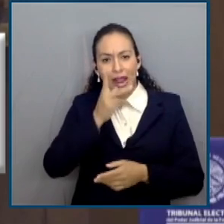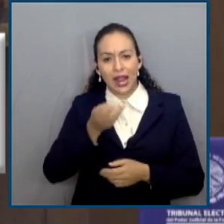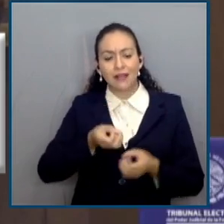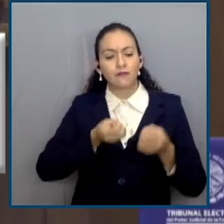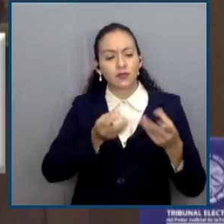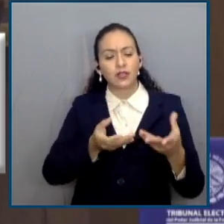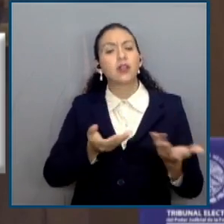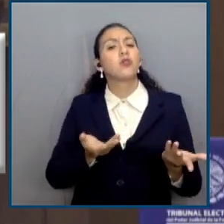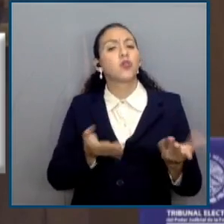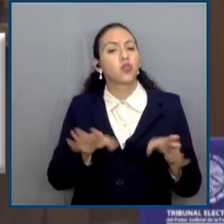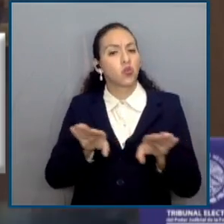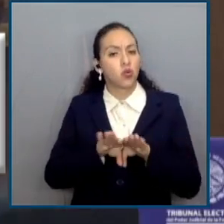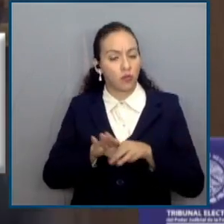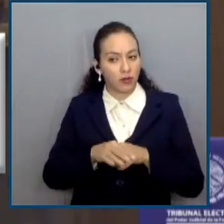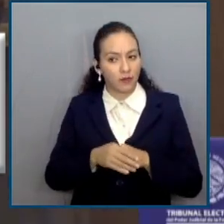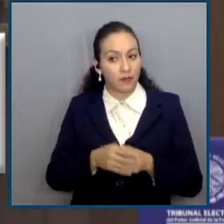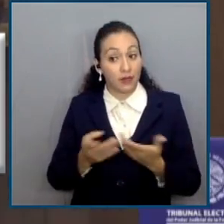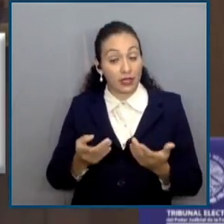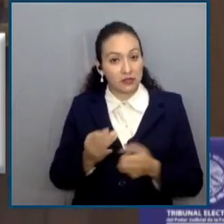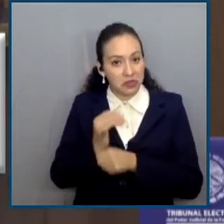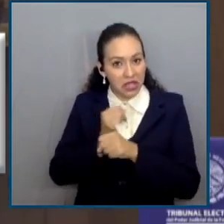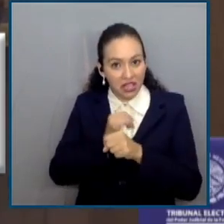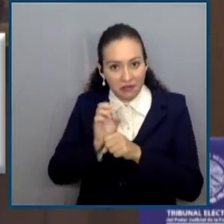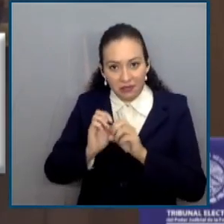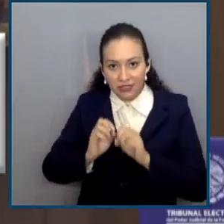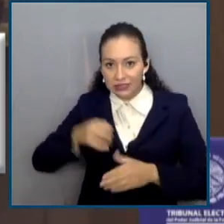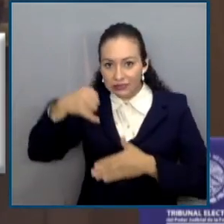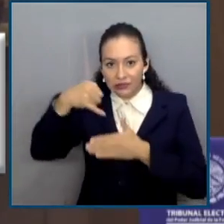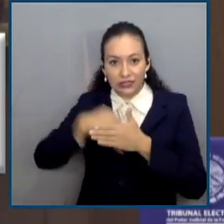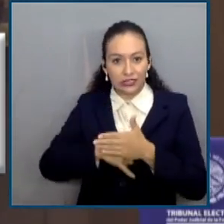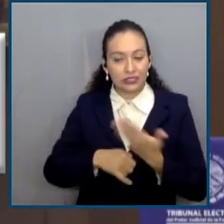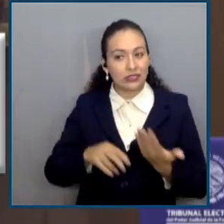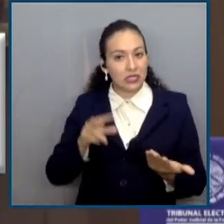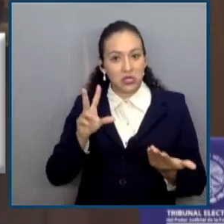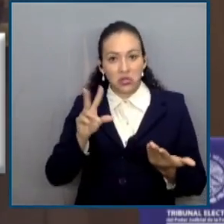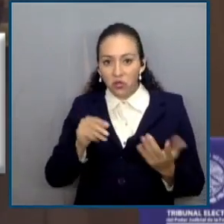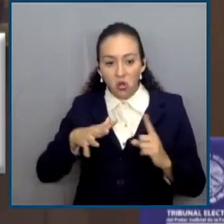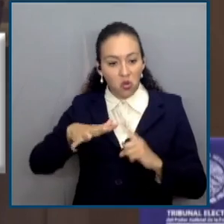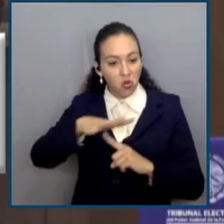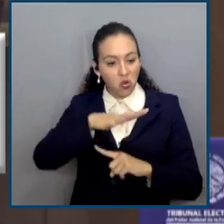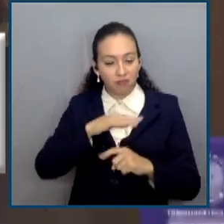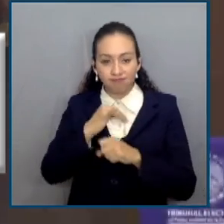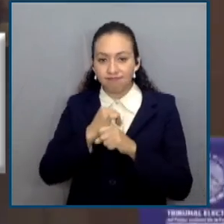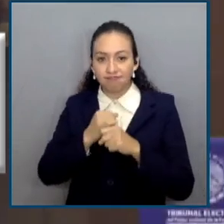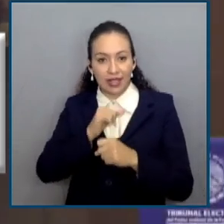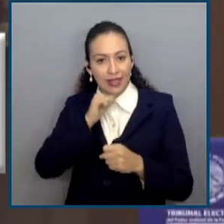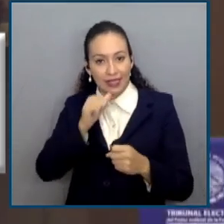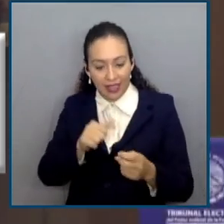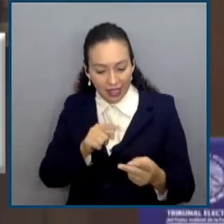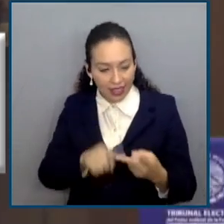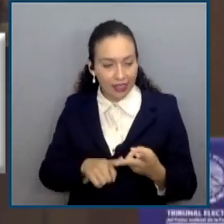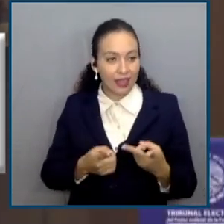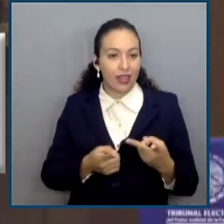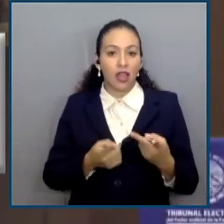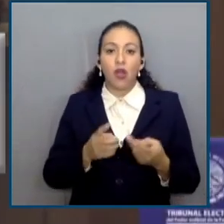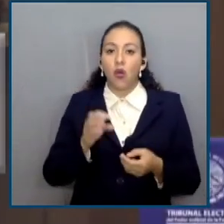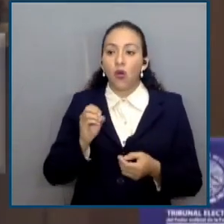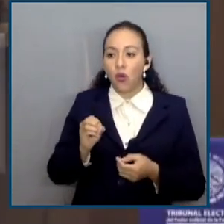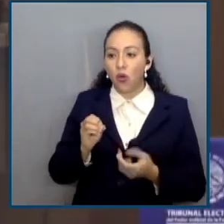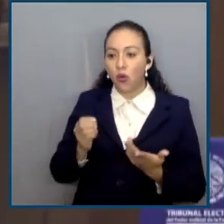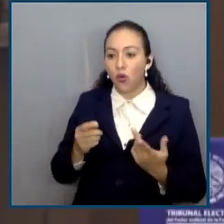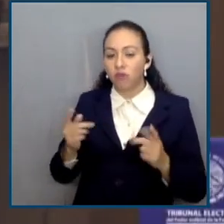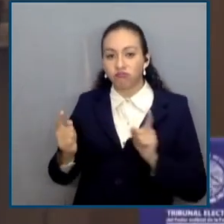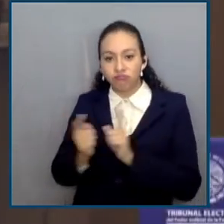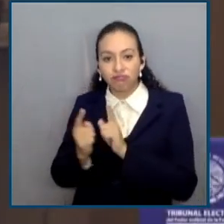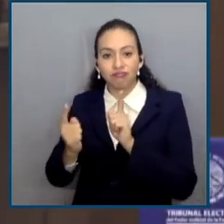realizó de manera aislada, es decir, sin analizar el contexto integral del caso y sin tomar en consideración los elementos que